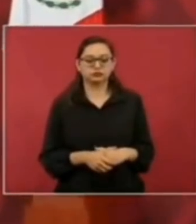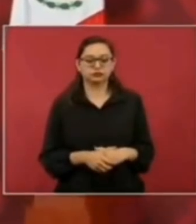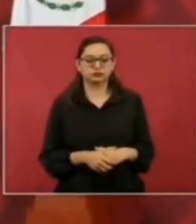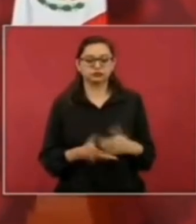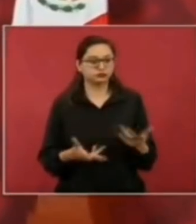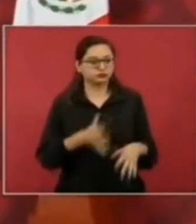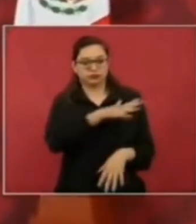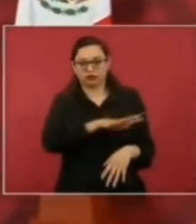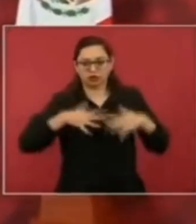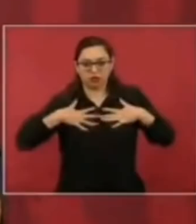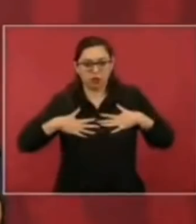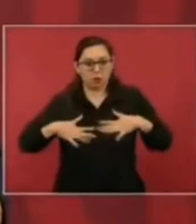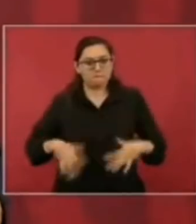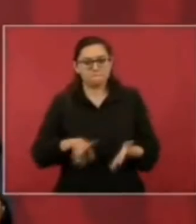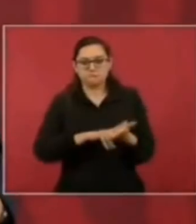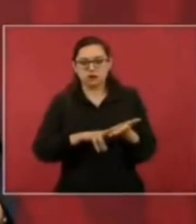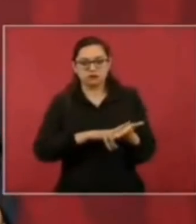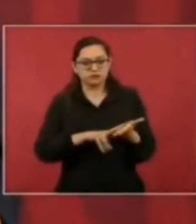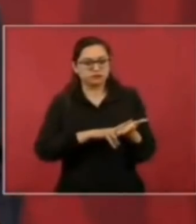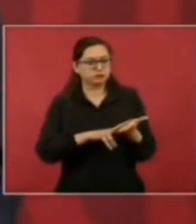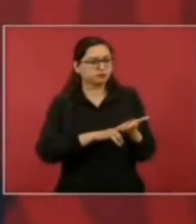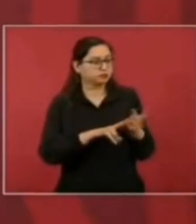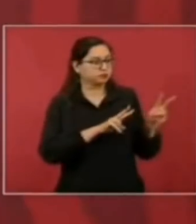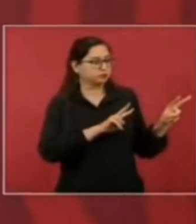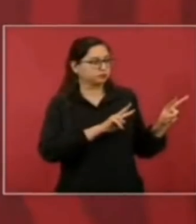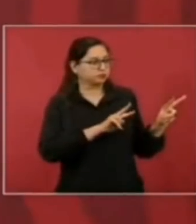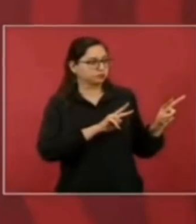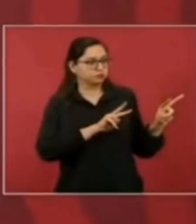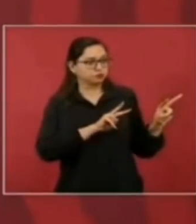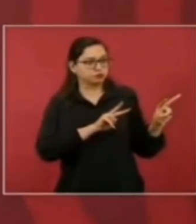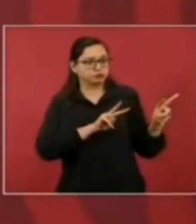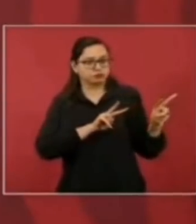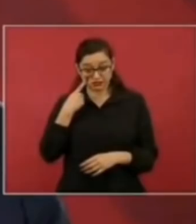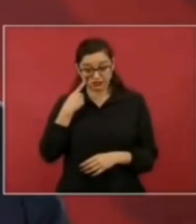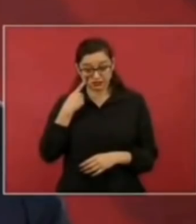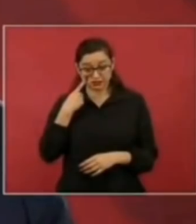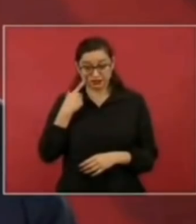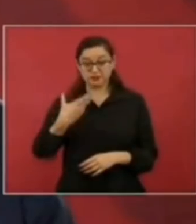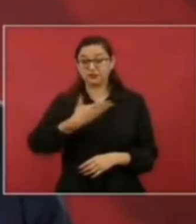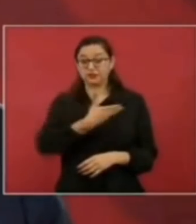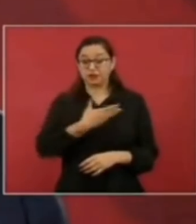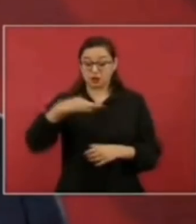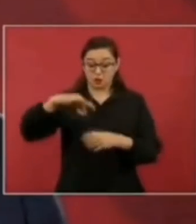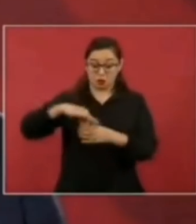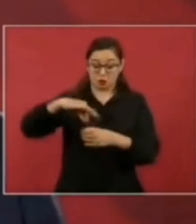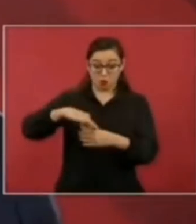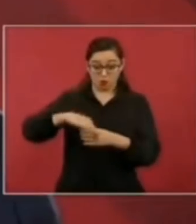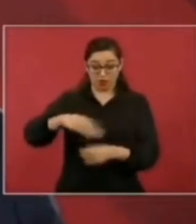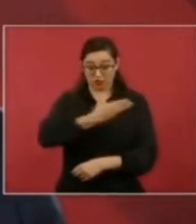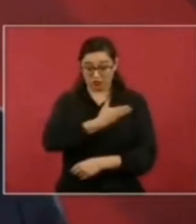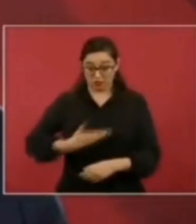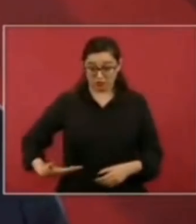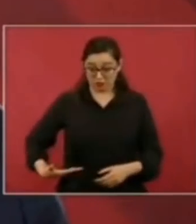ir a las intervenciones de Xochitl Gálvez y del senador Casimiro. Y eso lo sabe Felipe